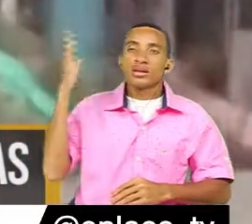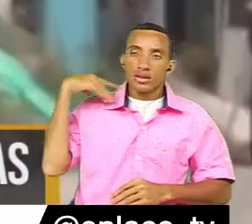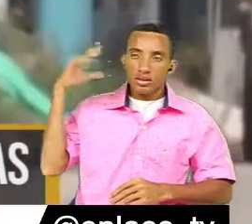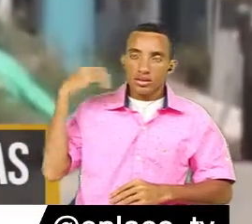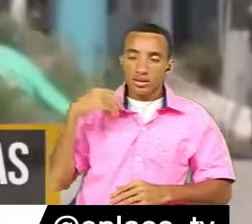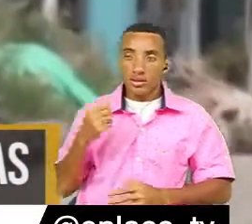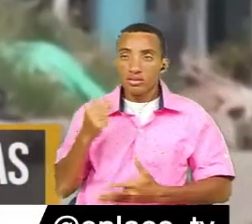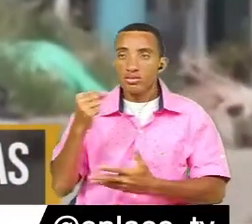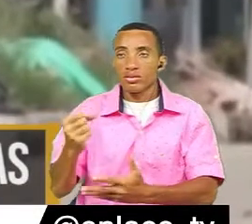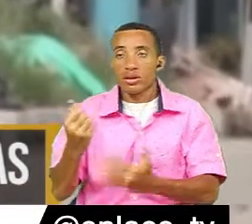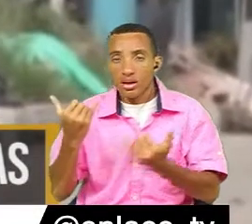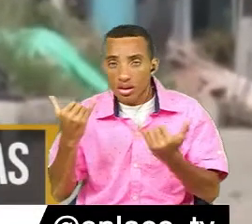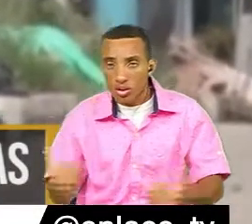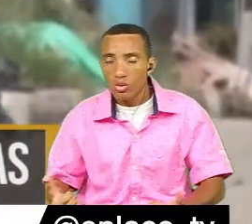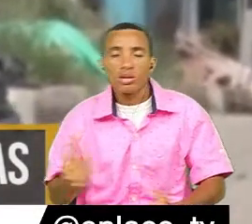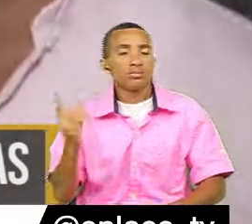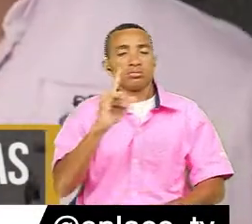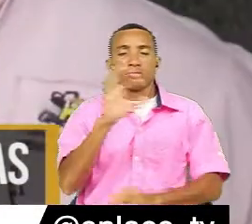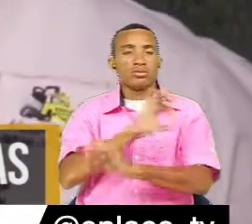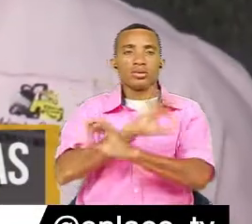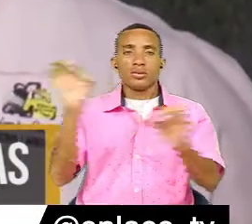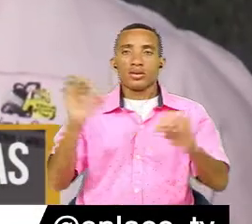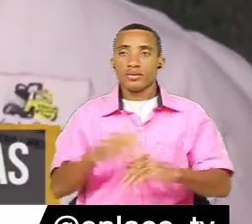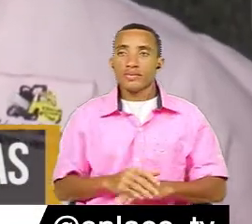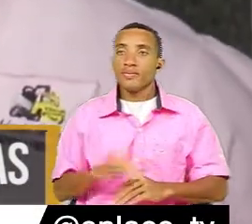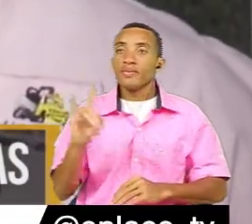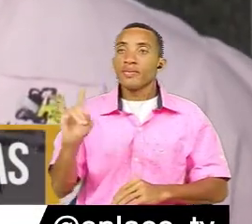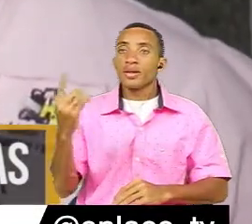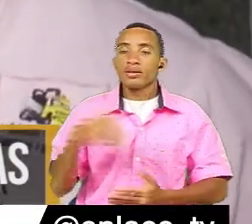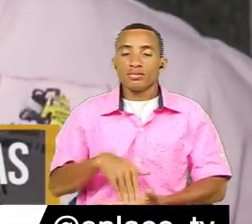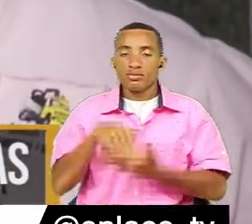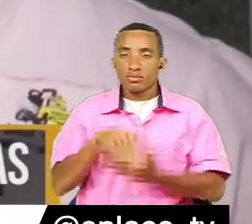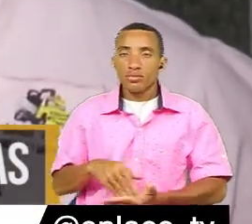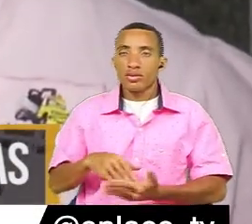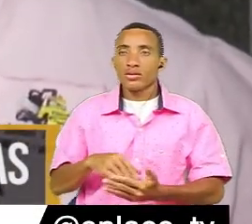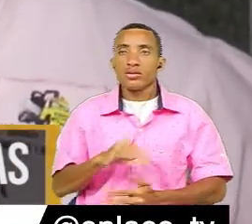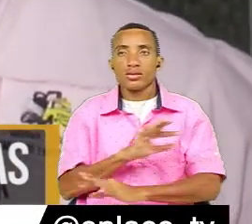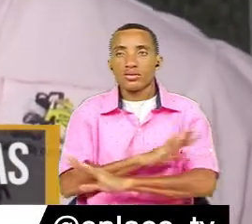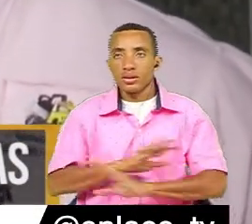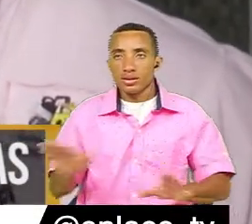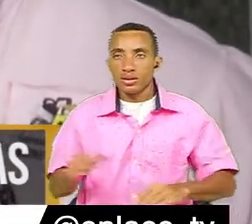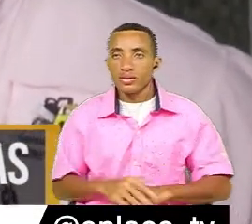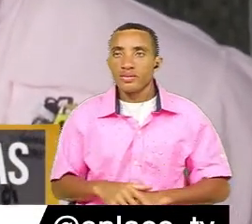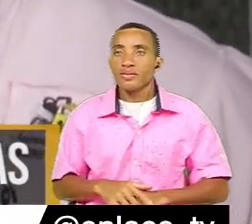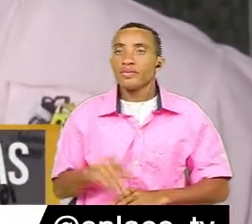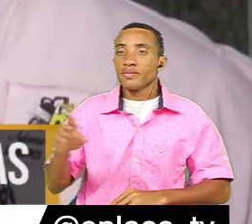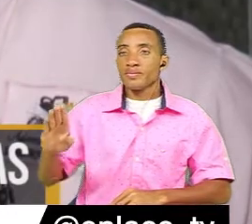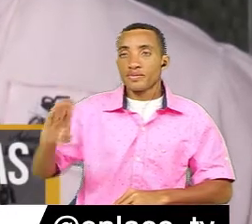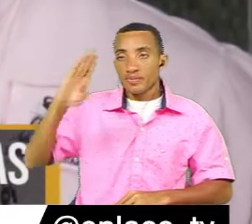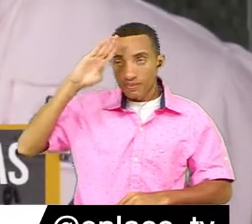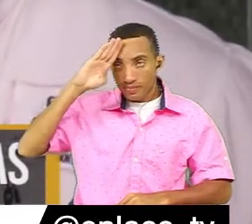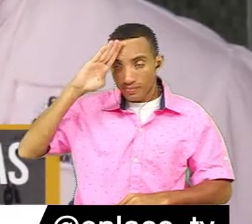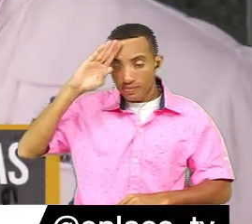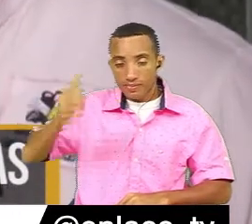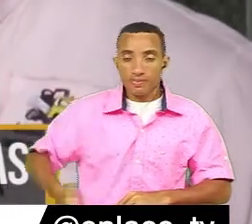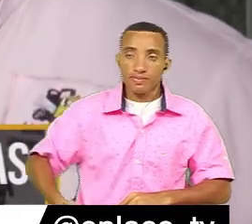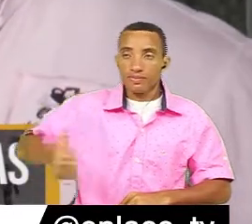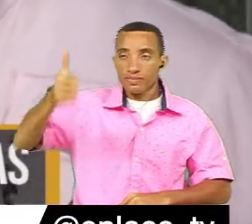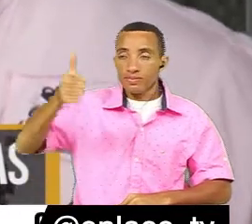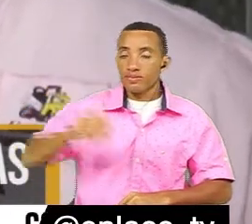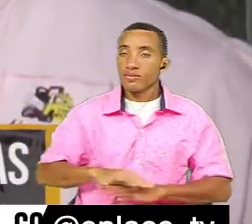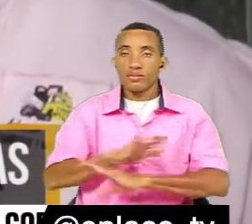pero que no está dispuesto a continuar haciendo lo mismo. Y ya alguien tiene que ponerle fin a esto y que sea la autoridad competente que le ponga fin a esto,